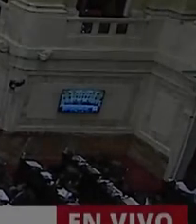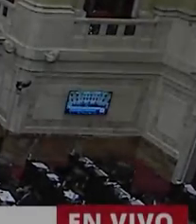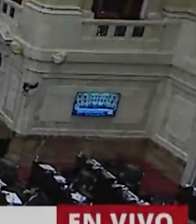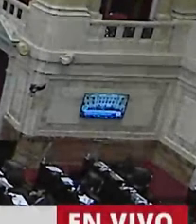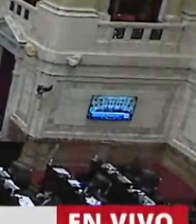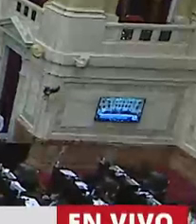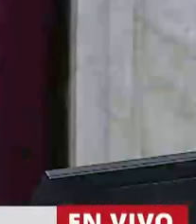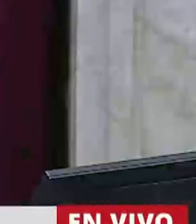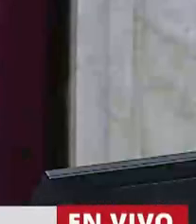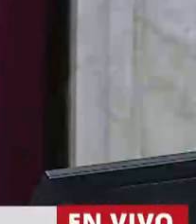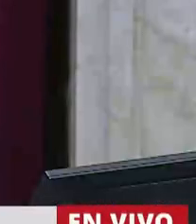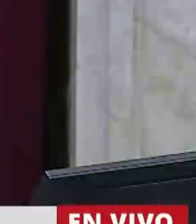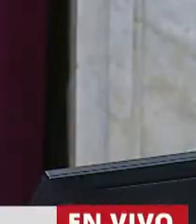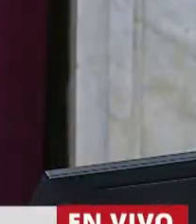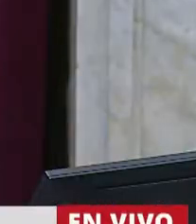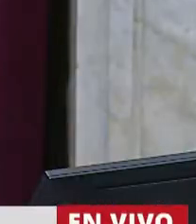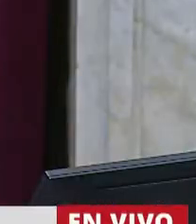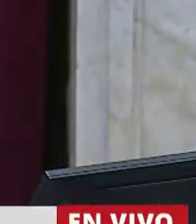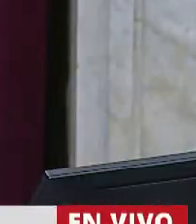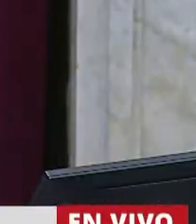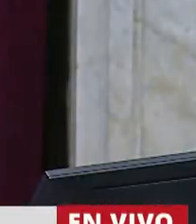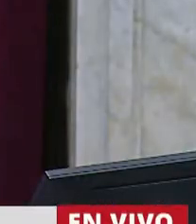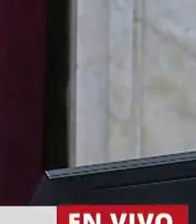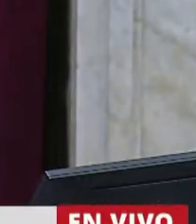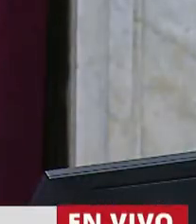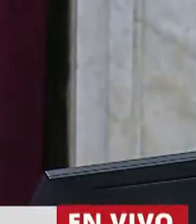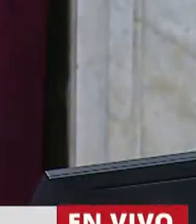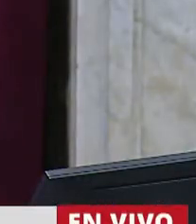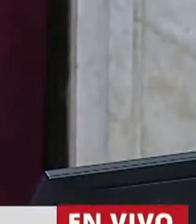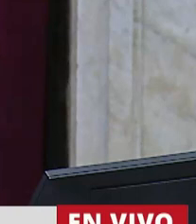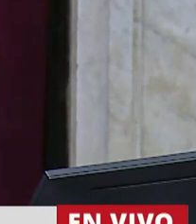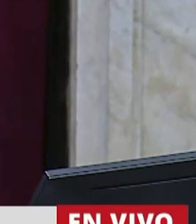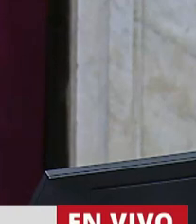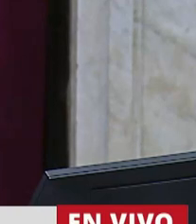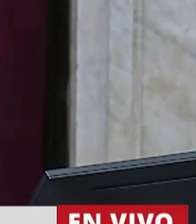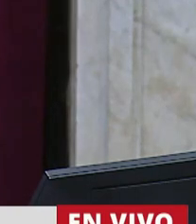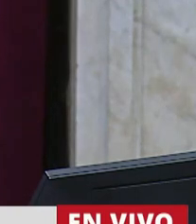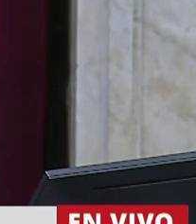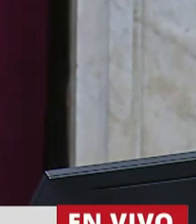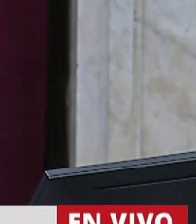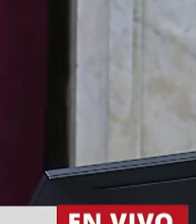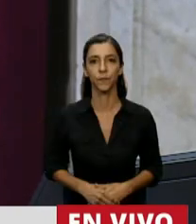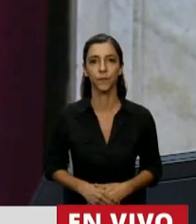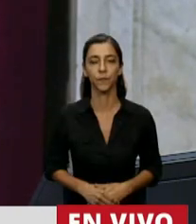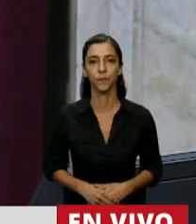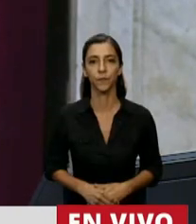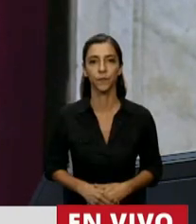seguimos con la lista adoradores tiene la palabra al diputado diego matías mestre